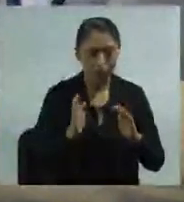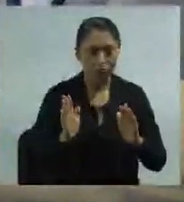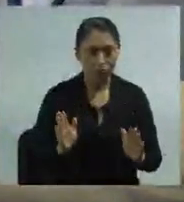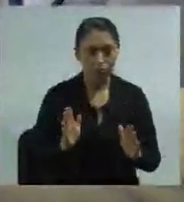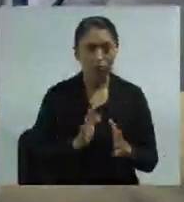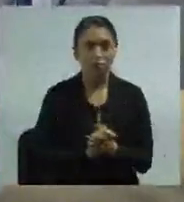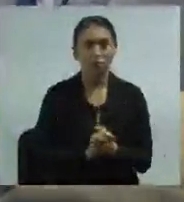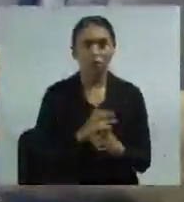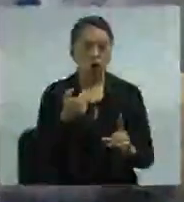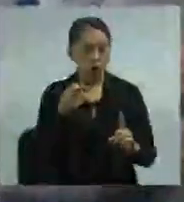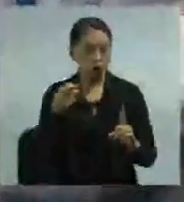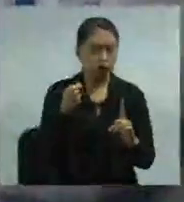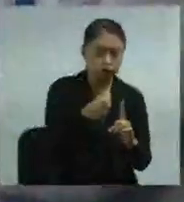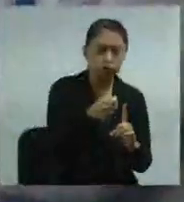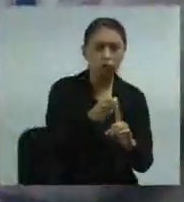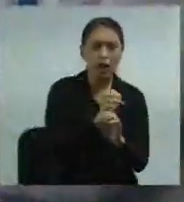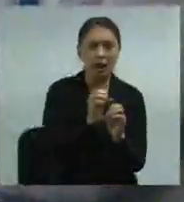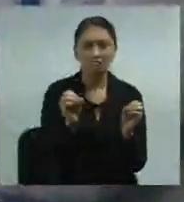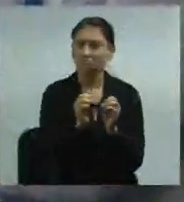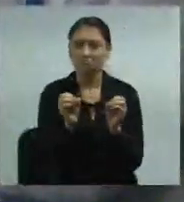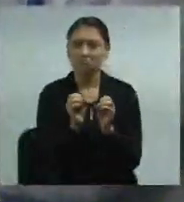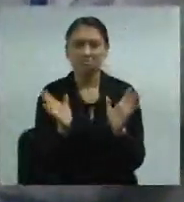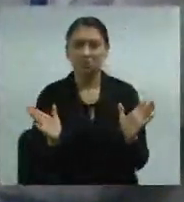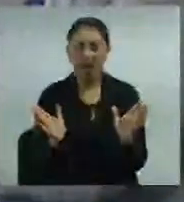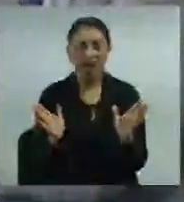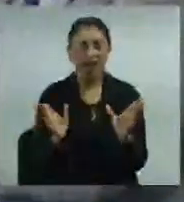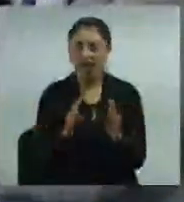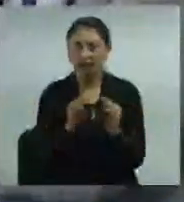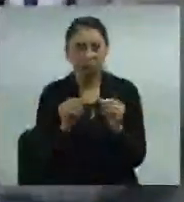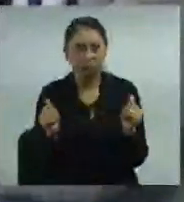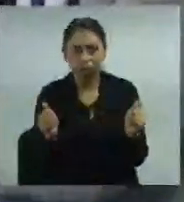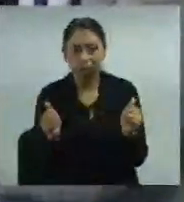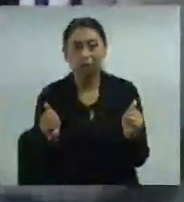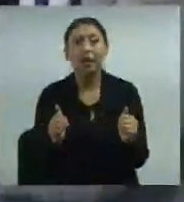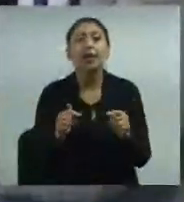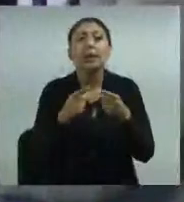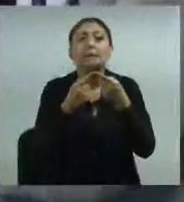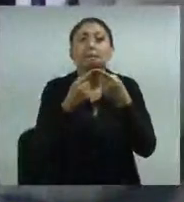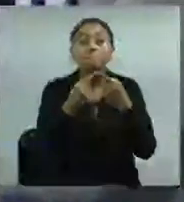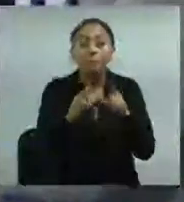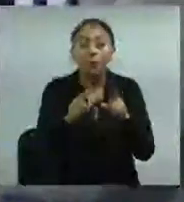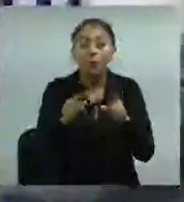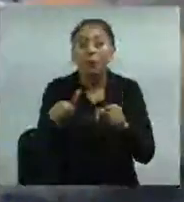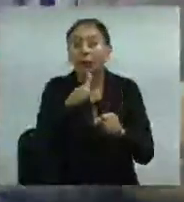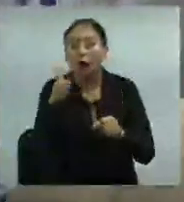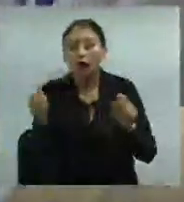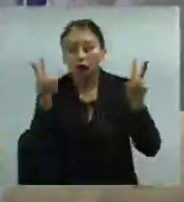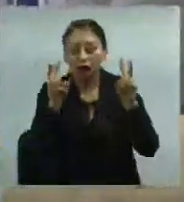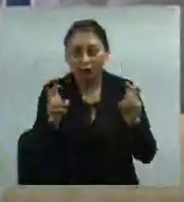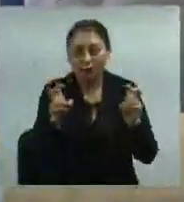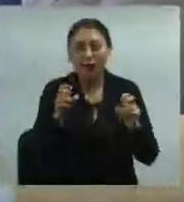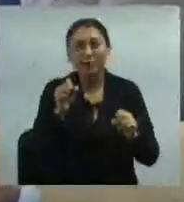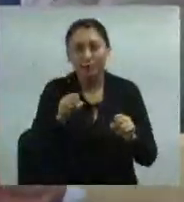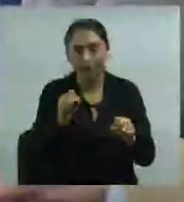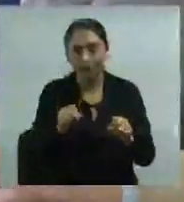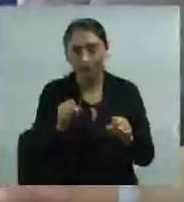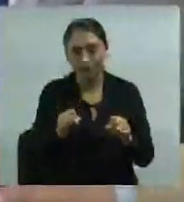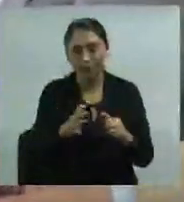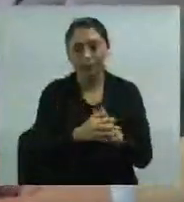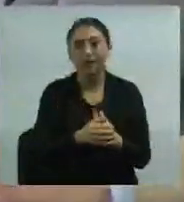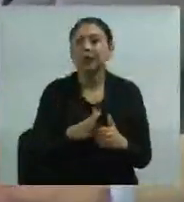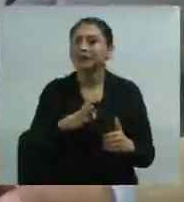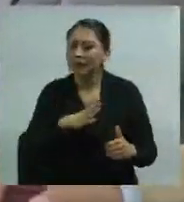lo afectaría aún haciendo alguna modificación, pero para lo otro sí. No me aparto